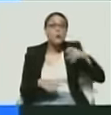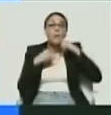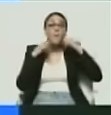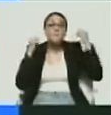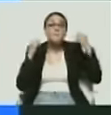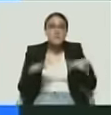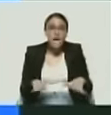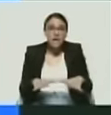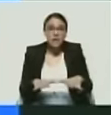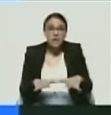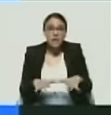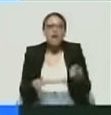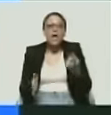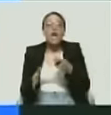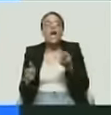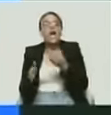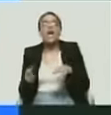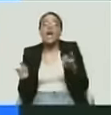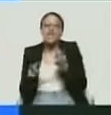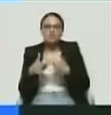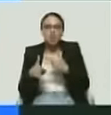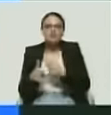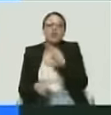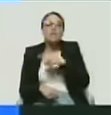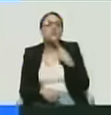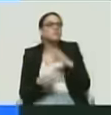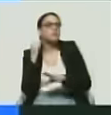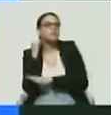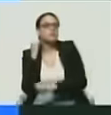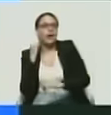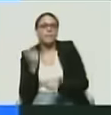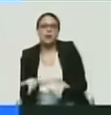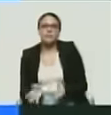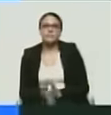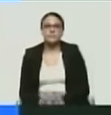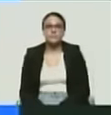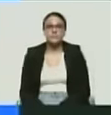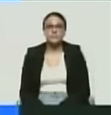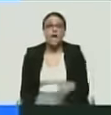ergo, si cantan fraude anticipadamente,